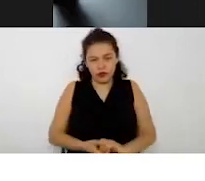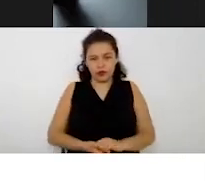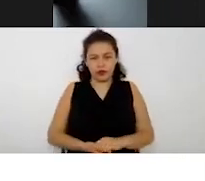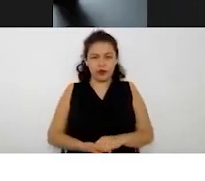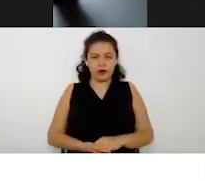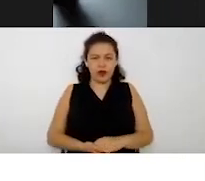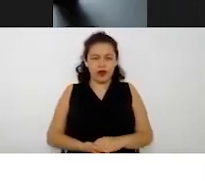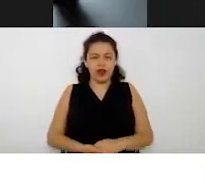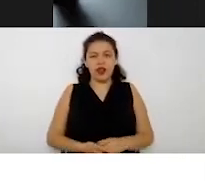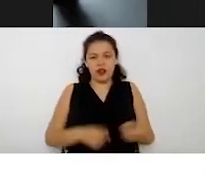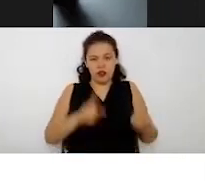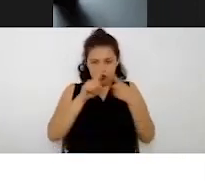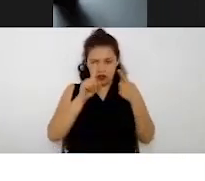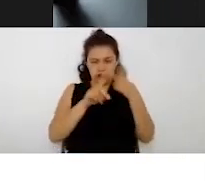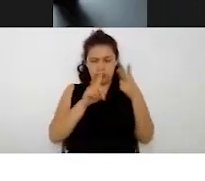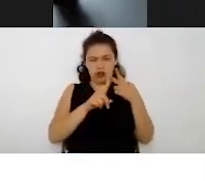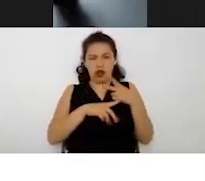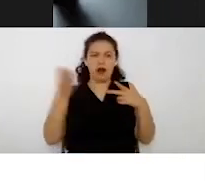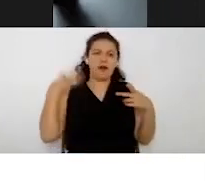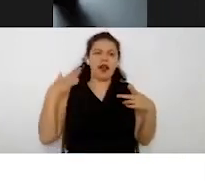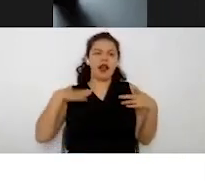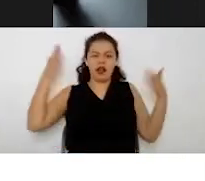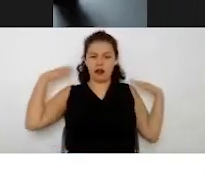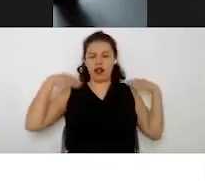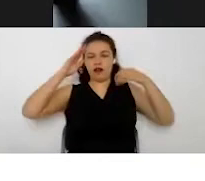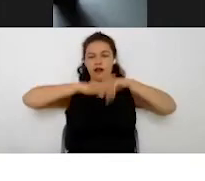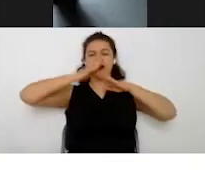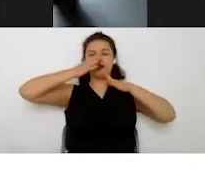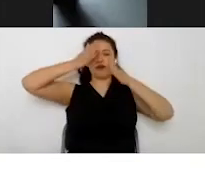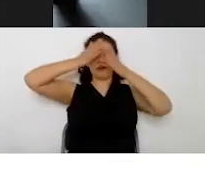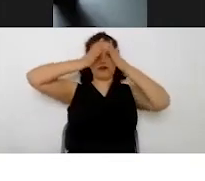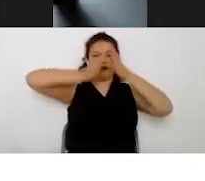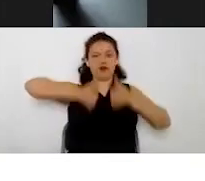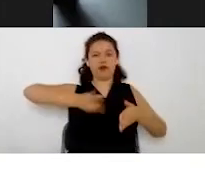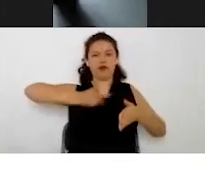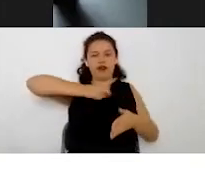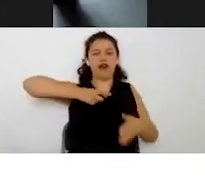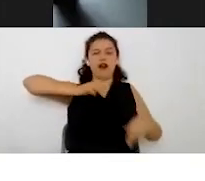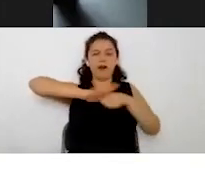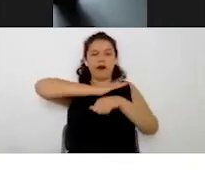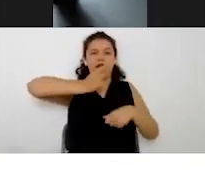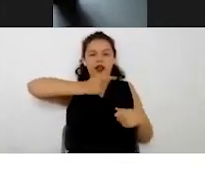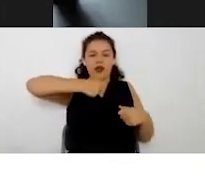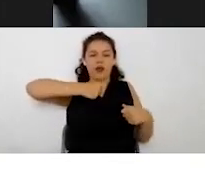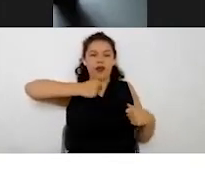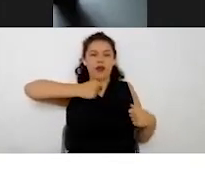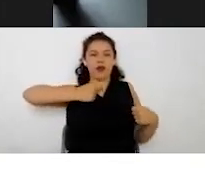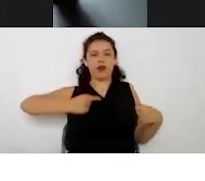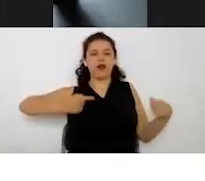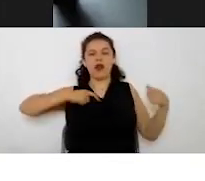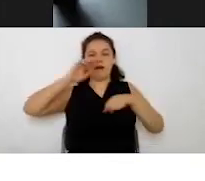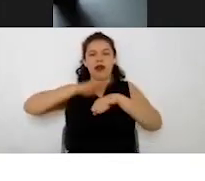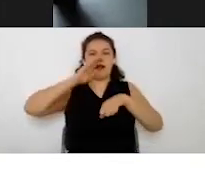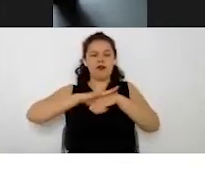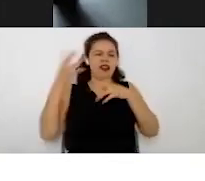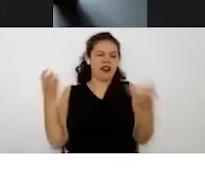Ese es uno. Dos, mi espalda tiene que estar lo más derecha posible. ¿Por qué? Porque inclusive yo podría tomar un poco más impulso y